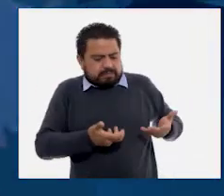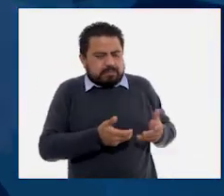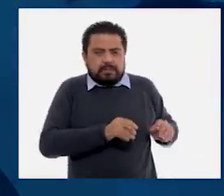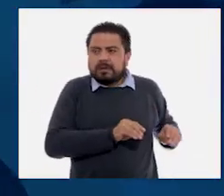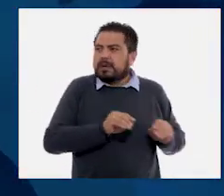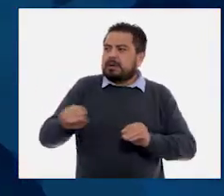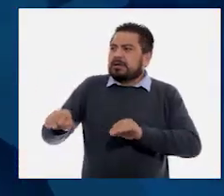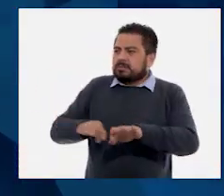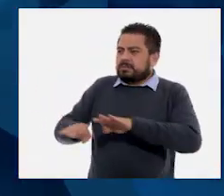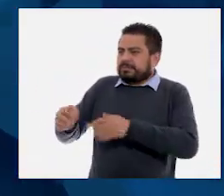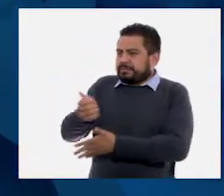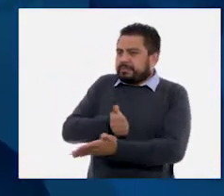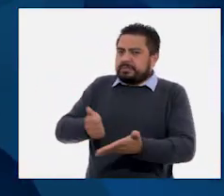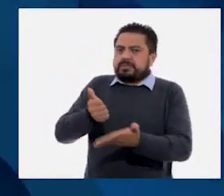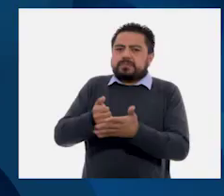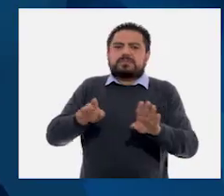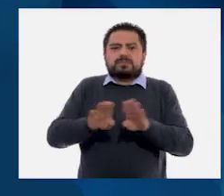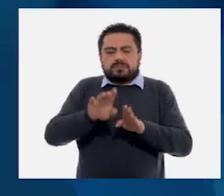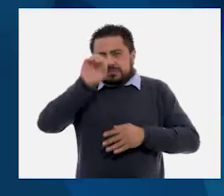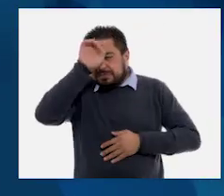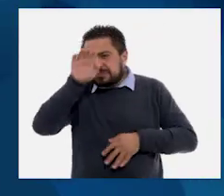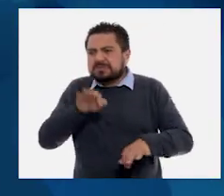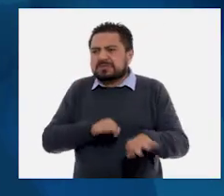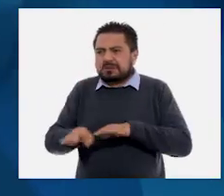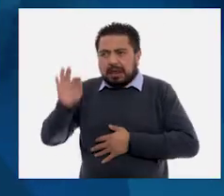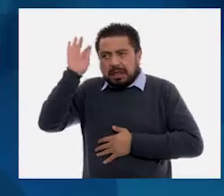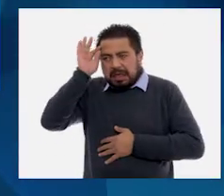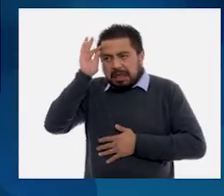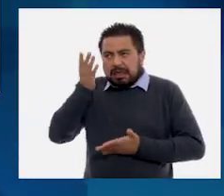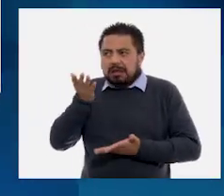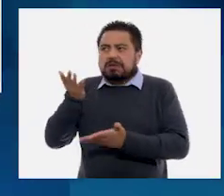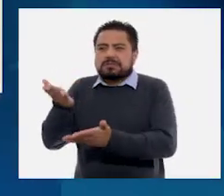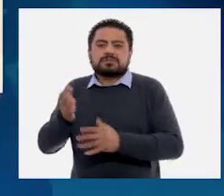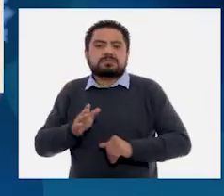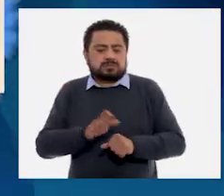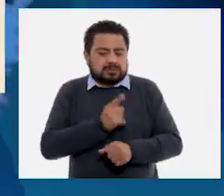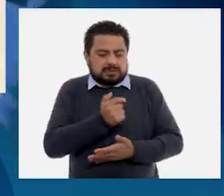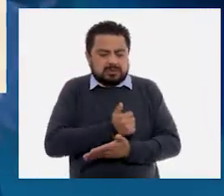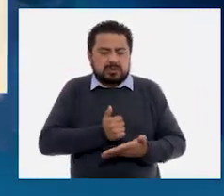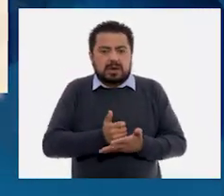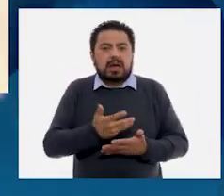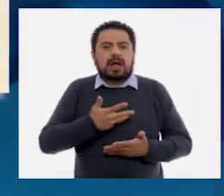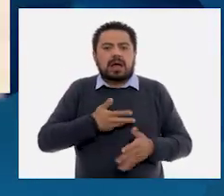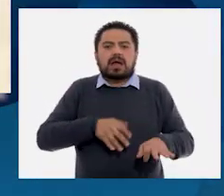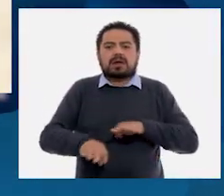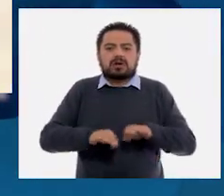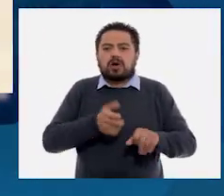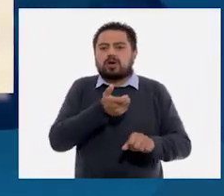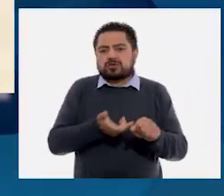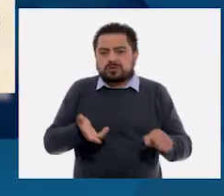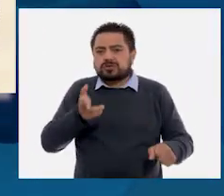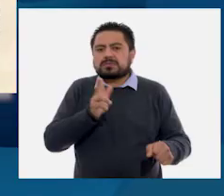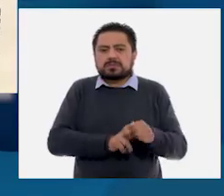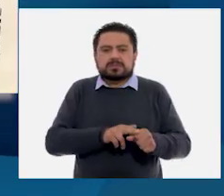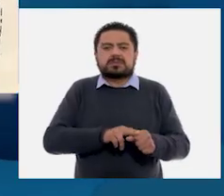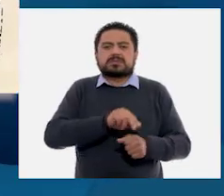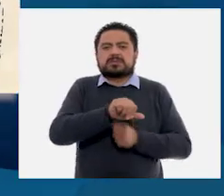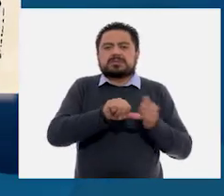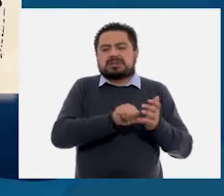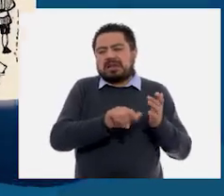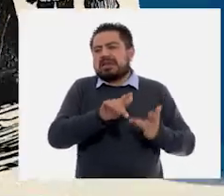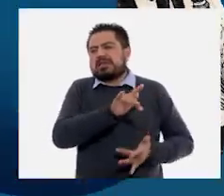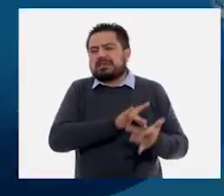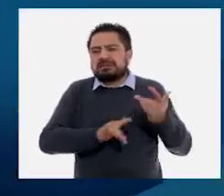irse a trabajar a las ciudades como obreros o como empleados, porque en la ciudad había trabajo, hospitales, centros